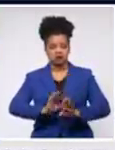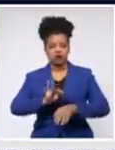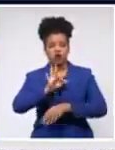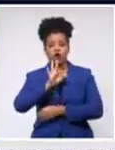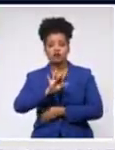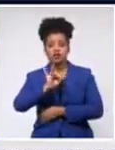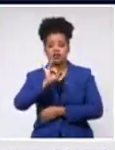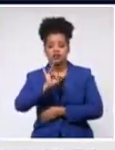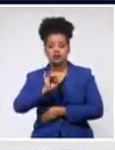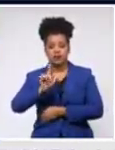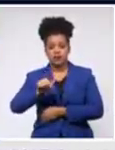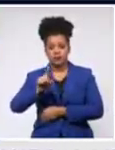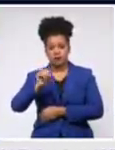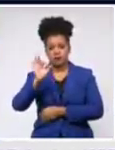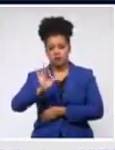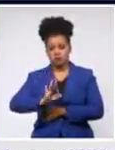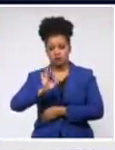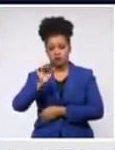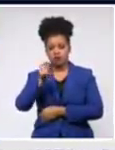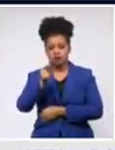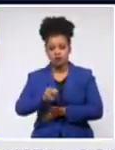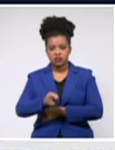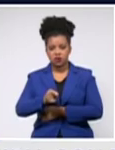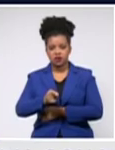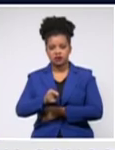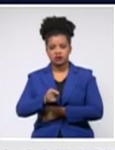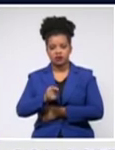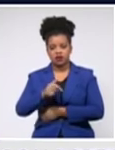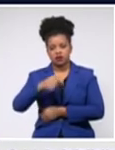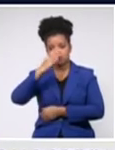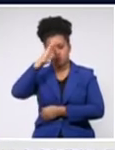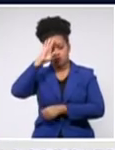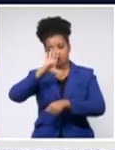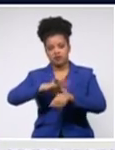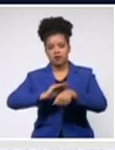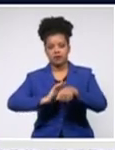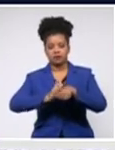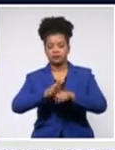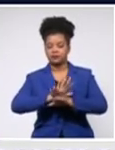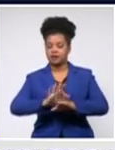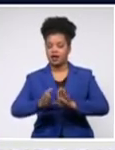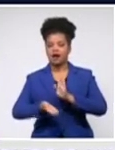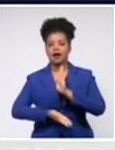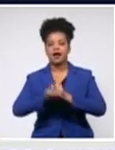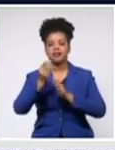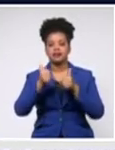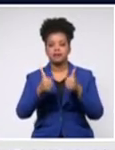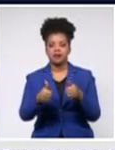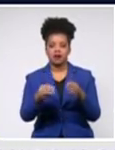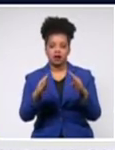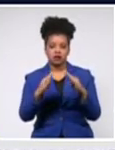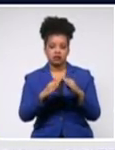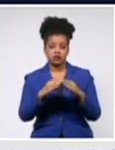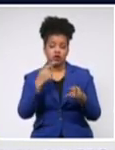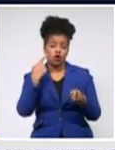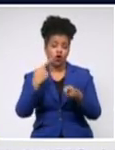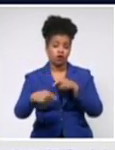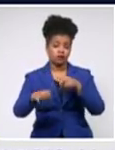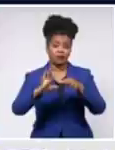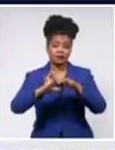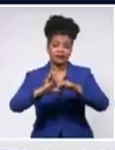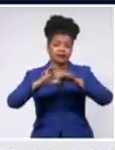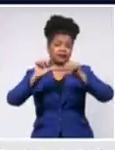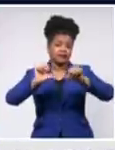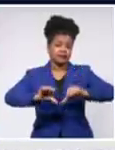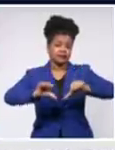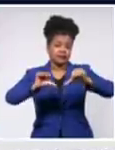87,1% de los casos diagnosticados en Cuba. Y se mantienen en estado crítico